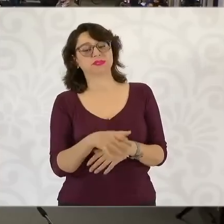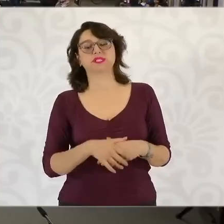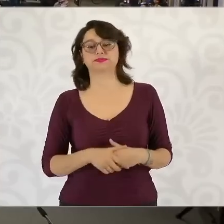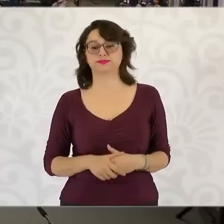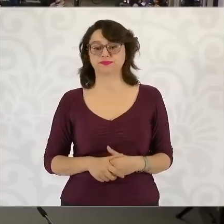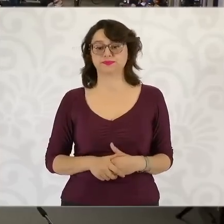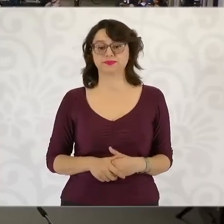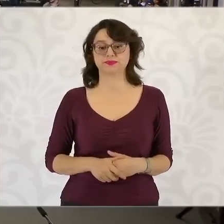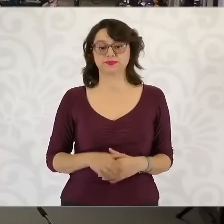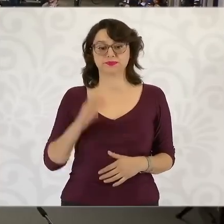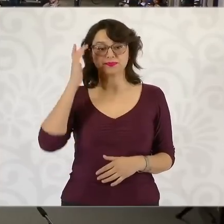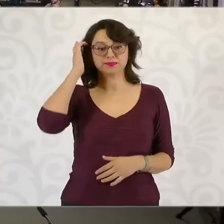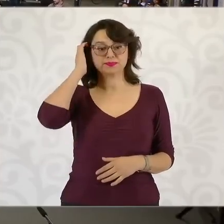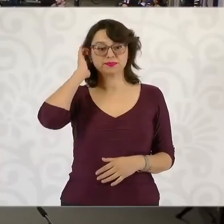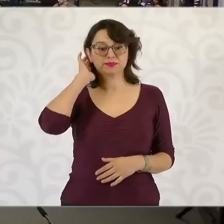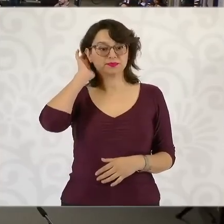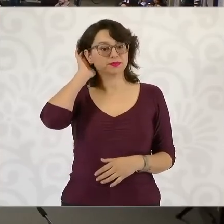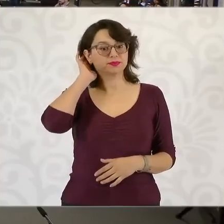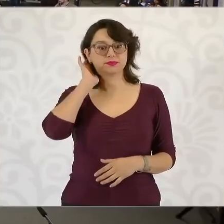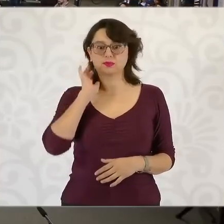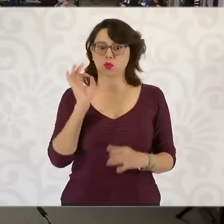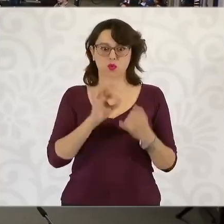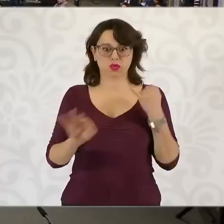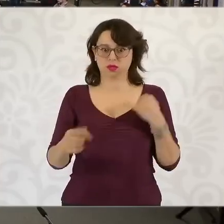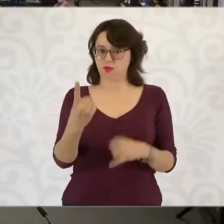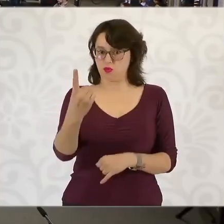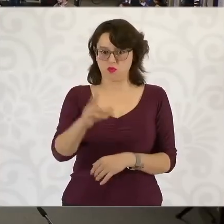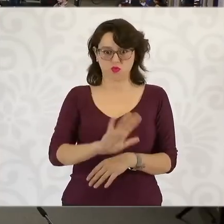Señor. Y ya, ¿verdad?